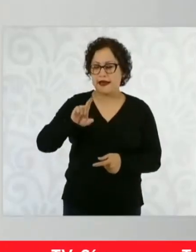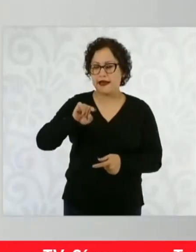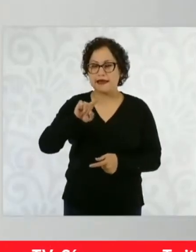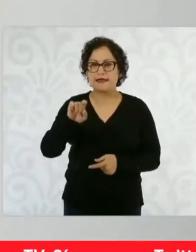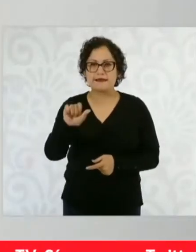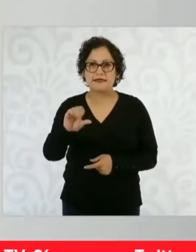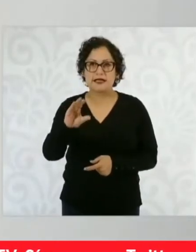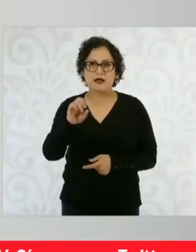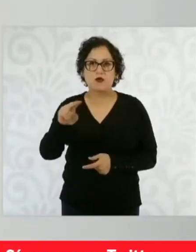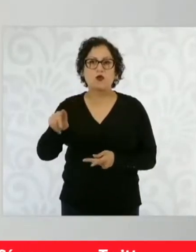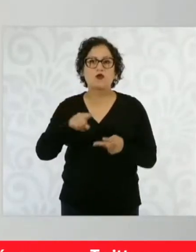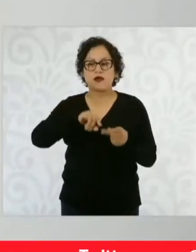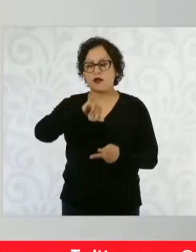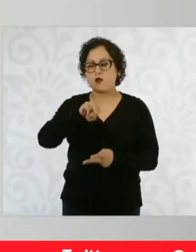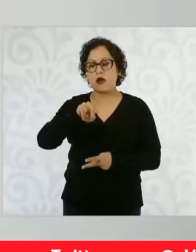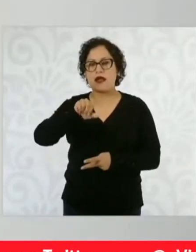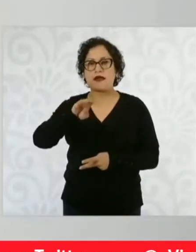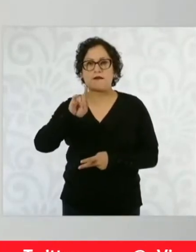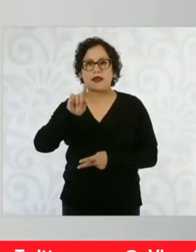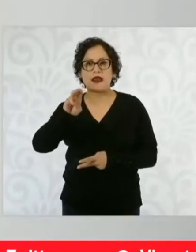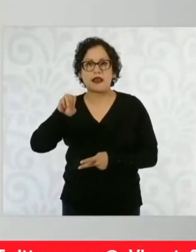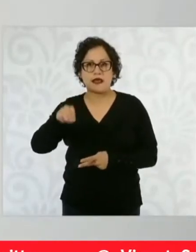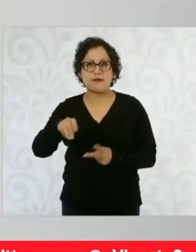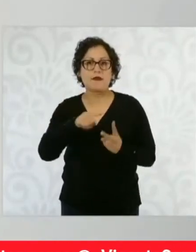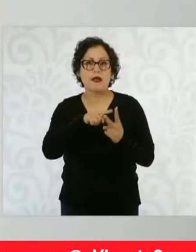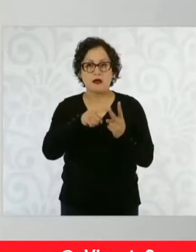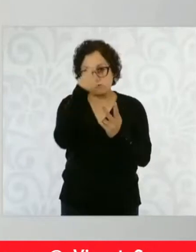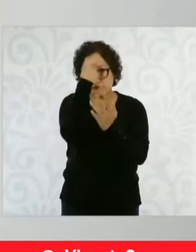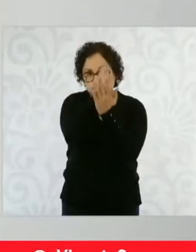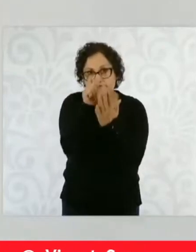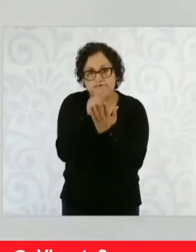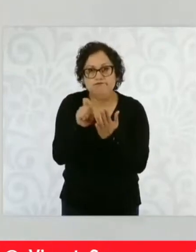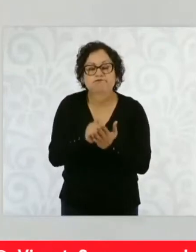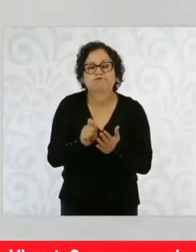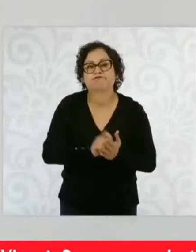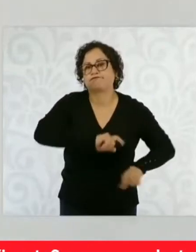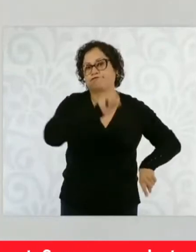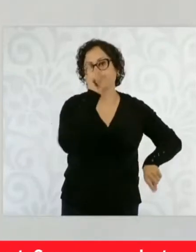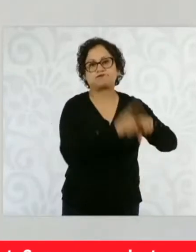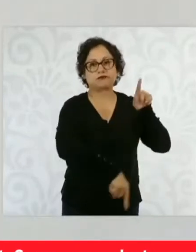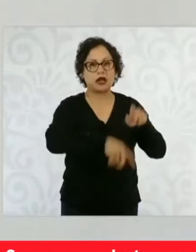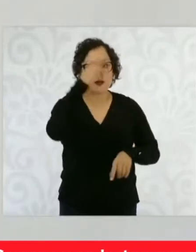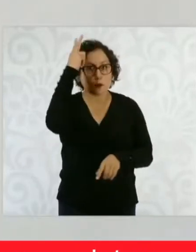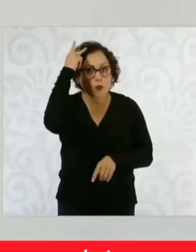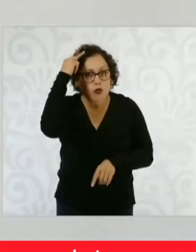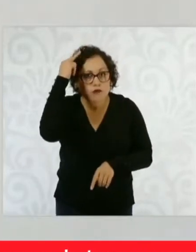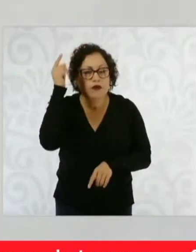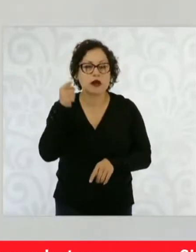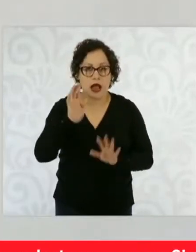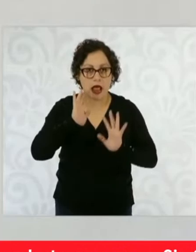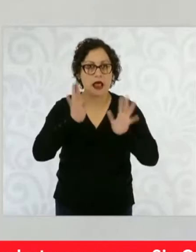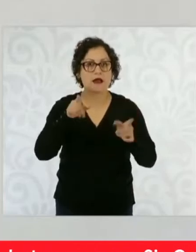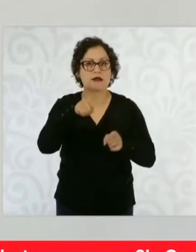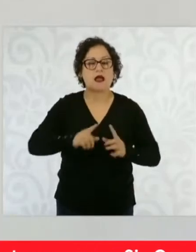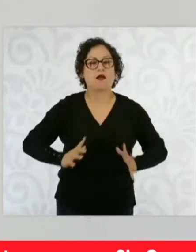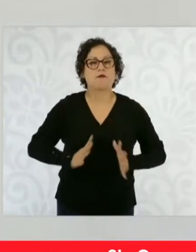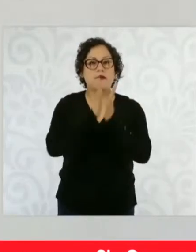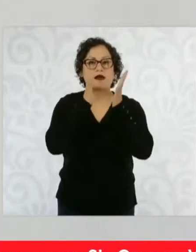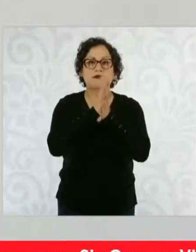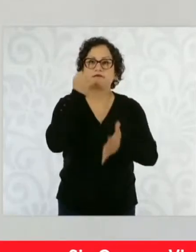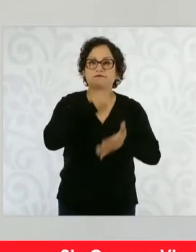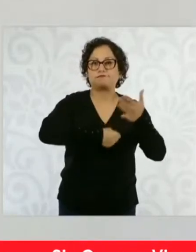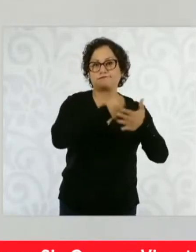Belén, que escribían ya contra la dictadura porfirista, donde ya luchaban contra este